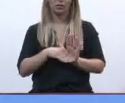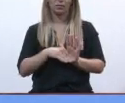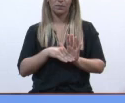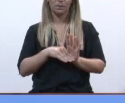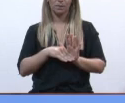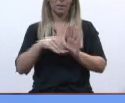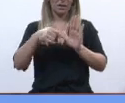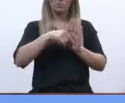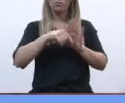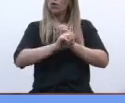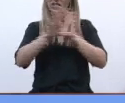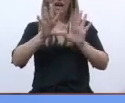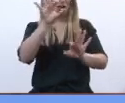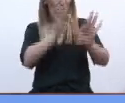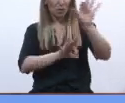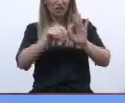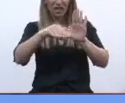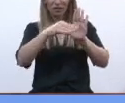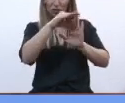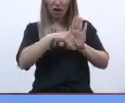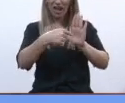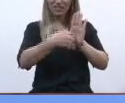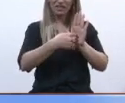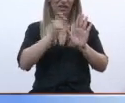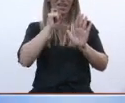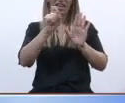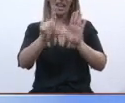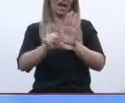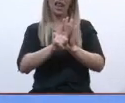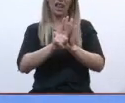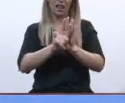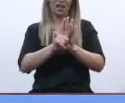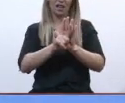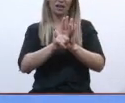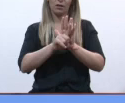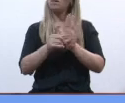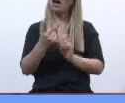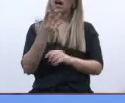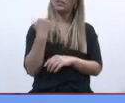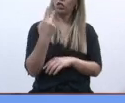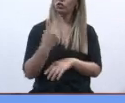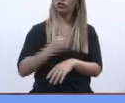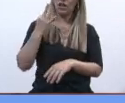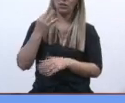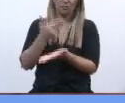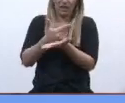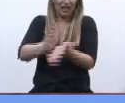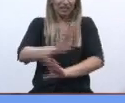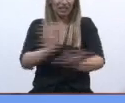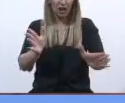es inconstitucional, que es ilegal, que hace 2 años lo rechazamos, ¿por qué lo volvemos a tratar